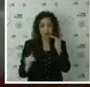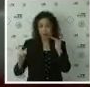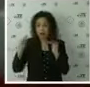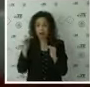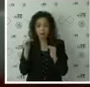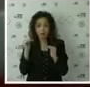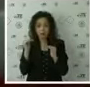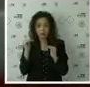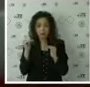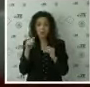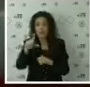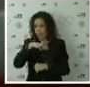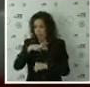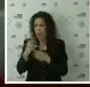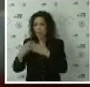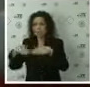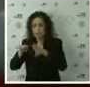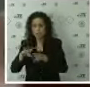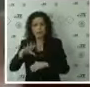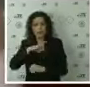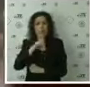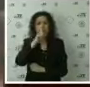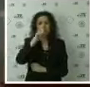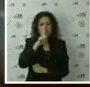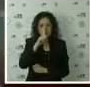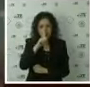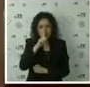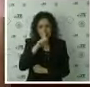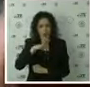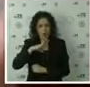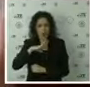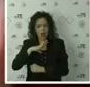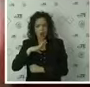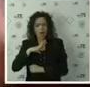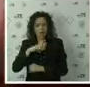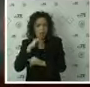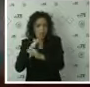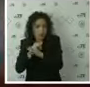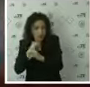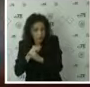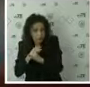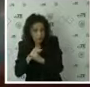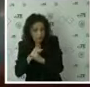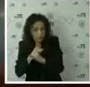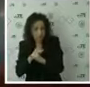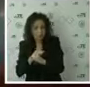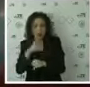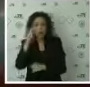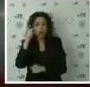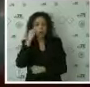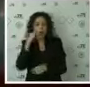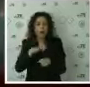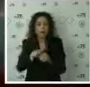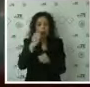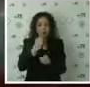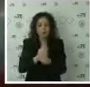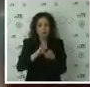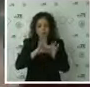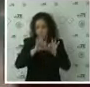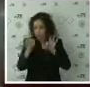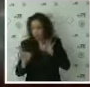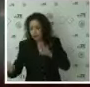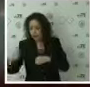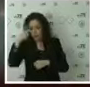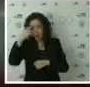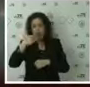pero en esa casa tienes luz, tienes banda ancha, ya no digo banda ancha, tienes internet. O sea, ¿qué situaciones tienes? Y la otra